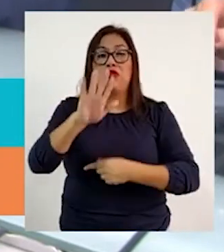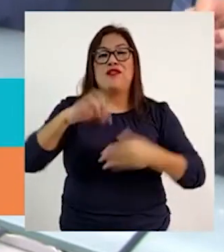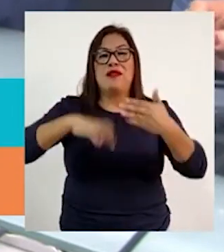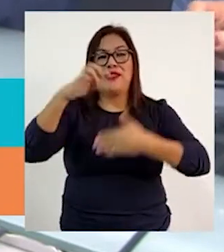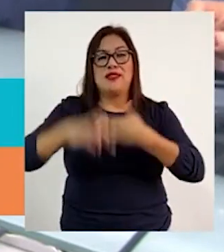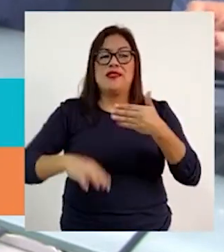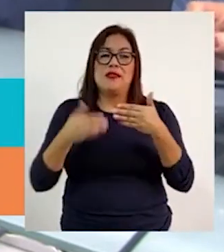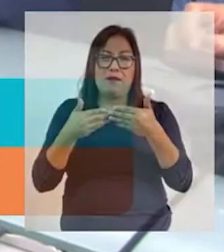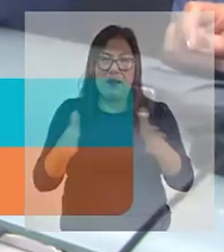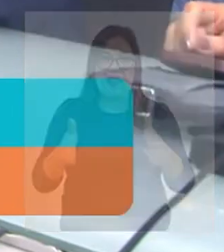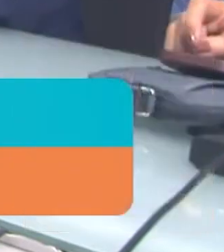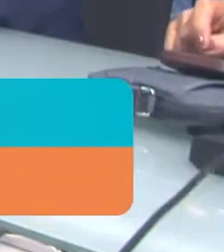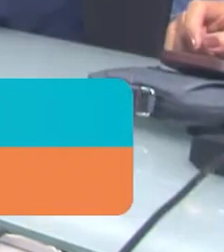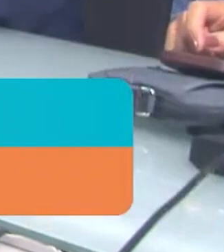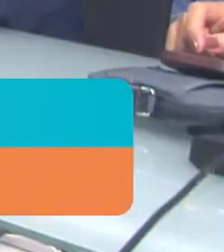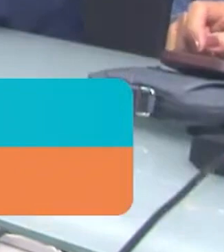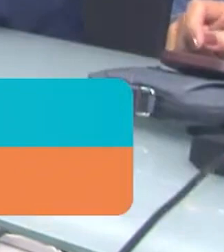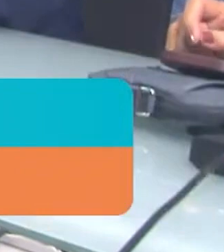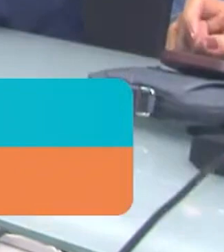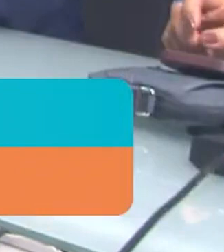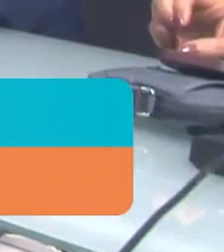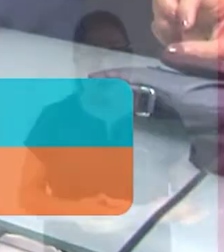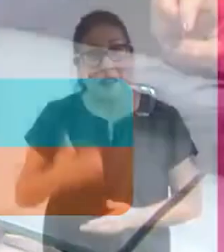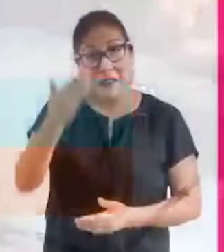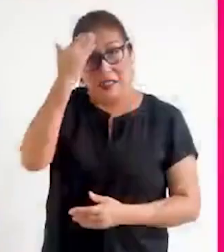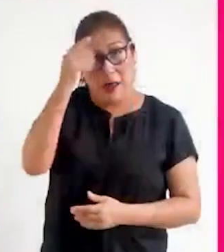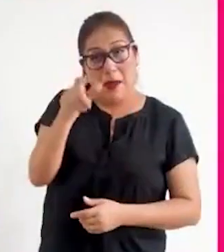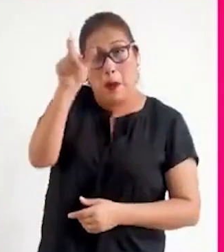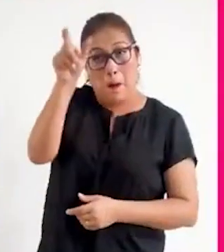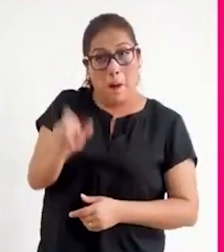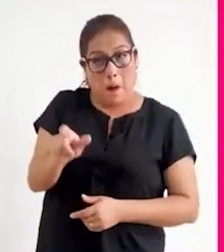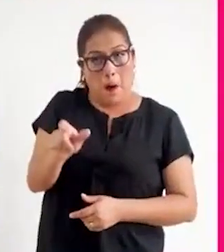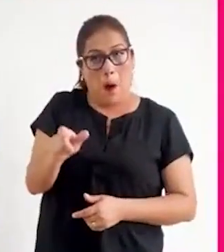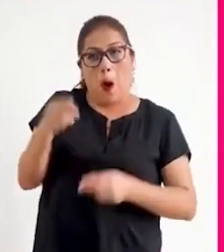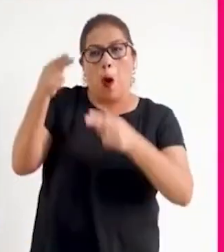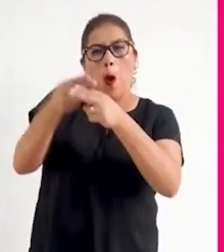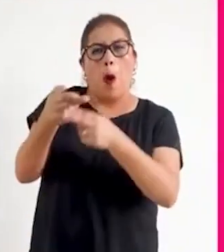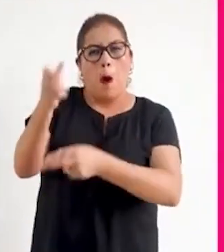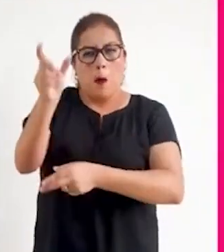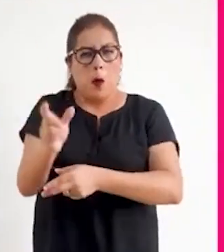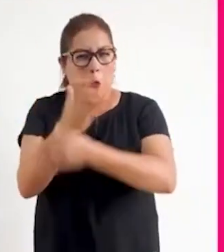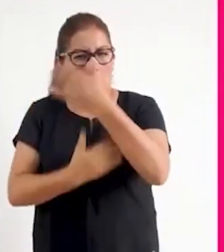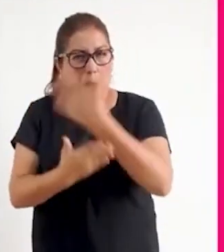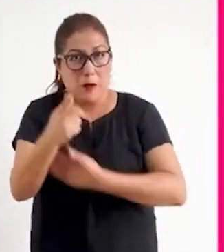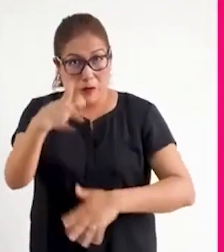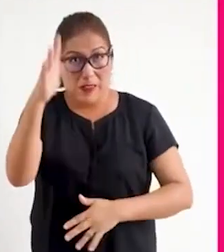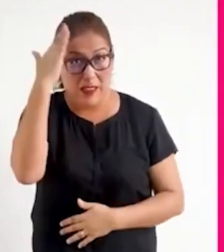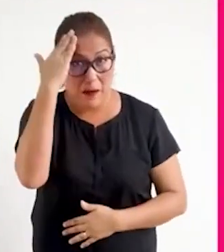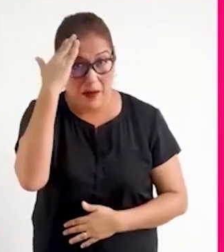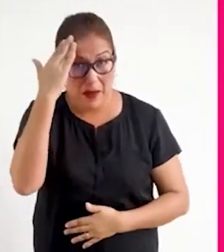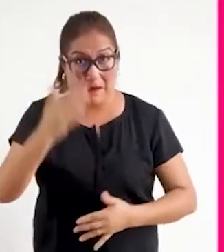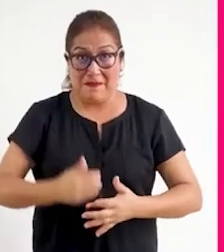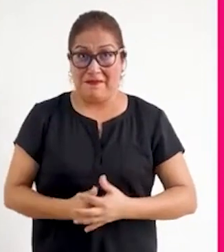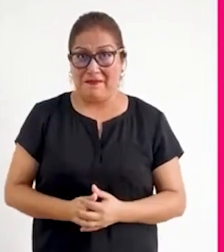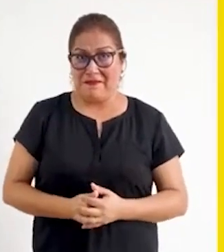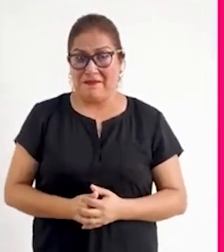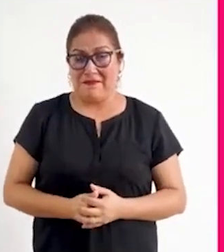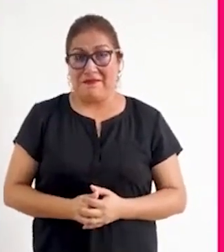programa Sin Barreras. ¿Sabías por qué se debe decir persona con